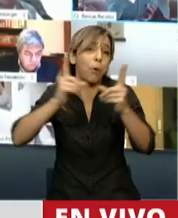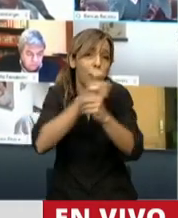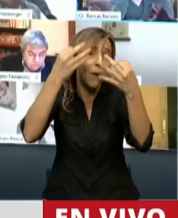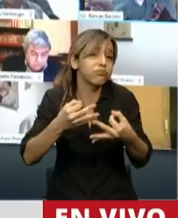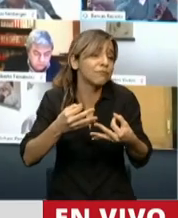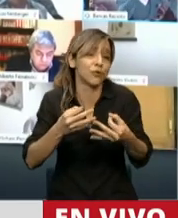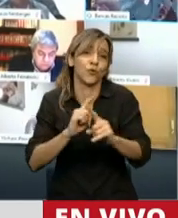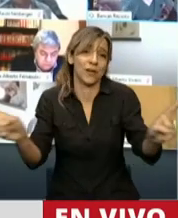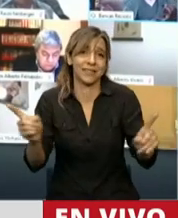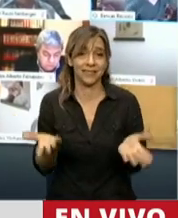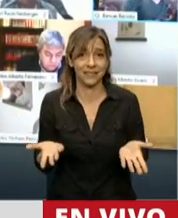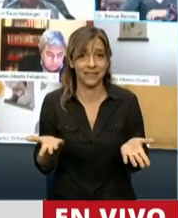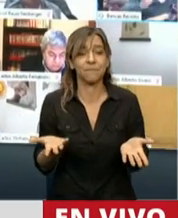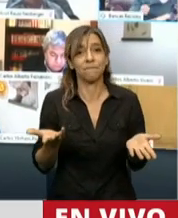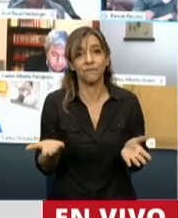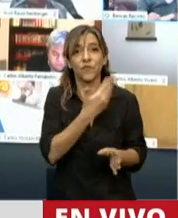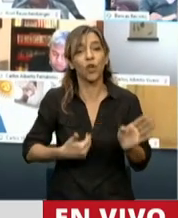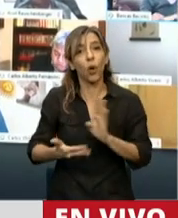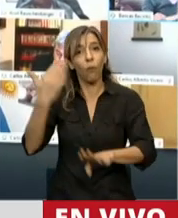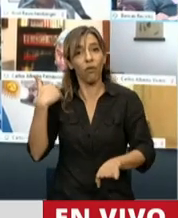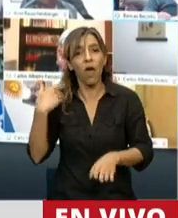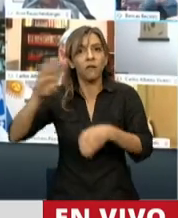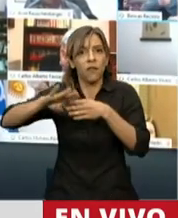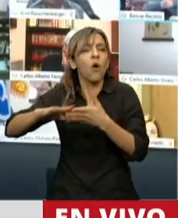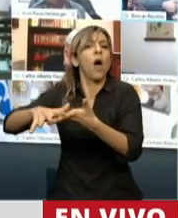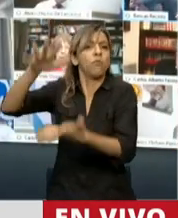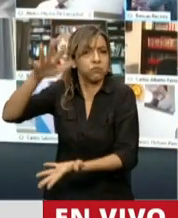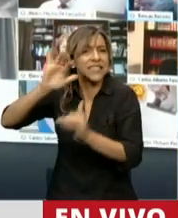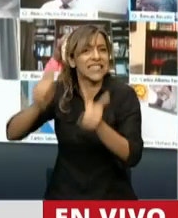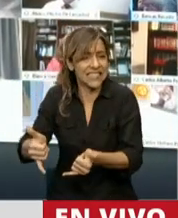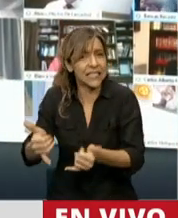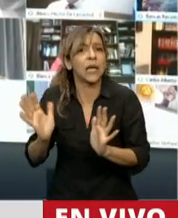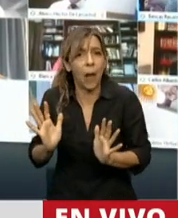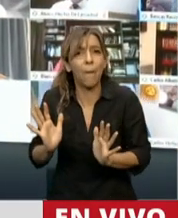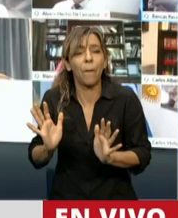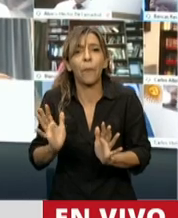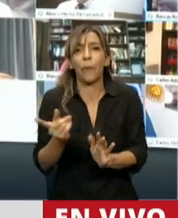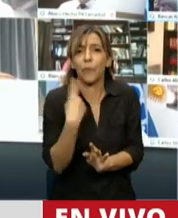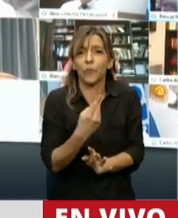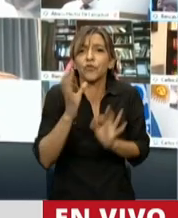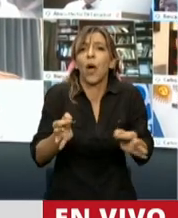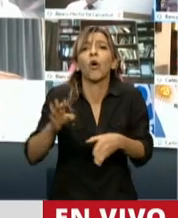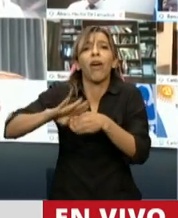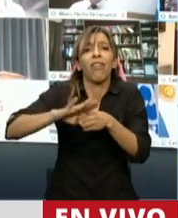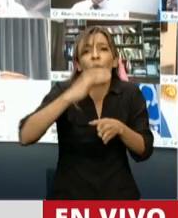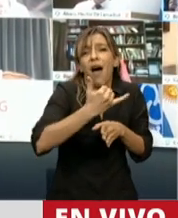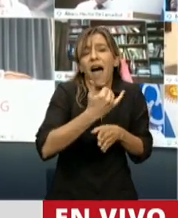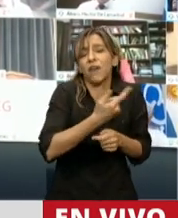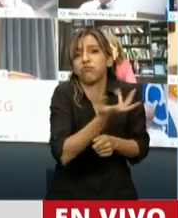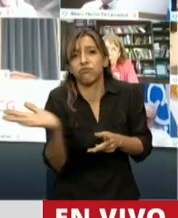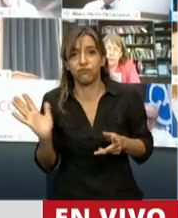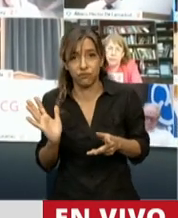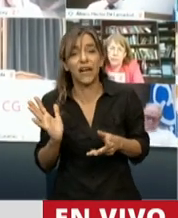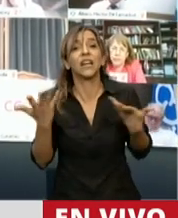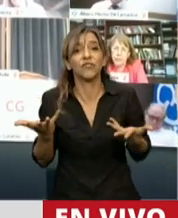durante la gestión anterior no fue la magnitud del endeudamiento. La discusión sobre la deuda no es sí o no la deuda. Mucho más importante que sí o no la